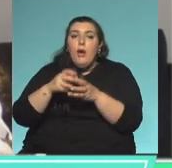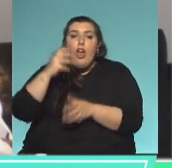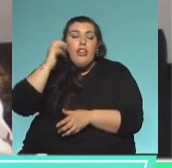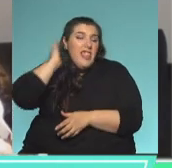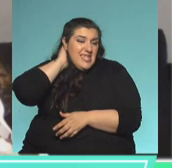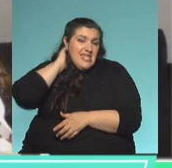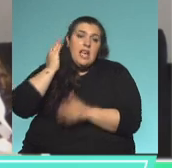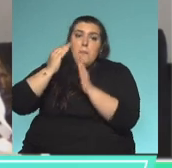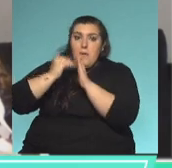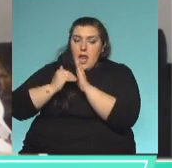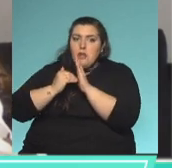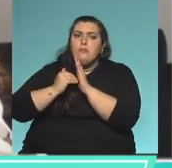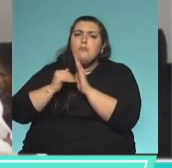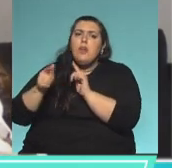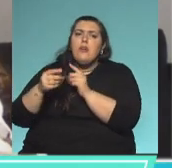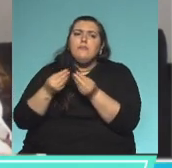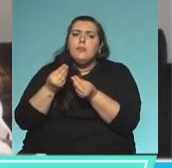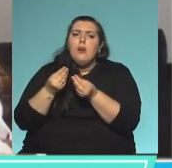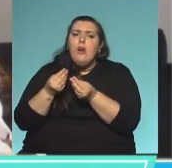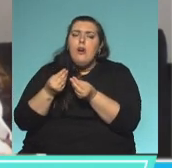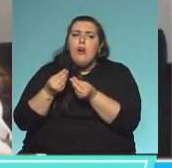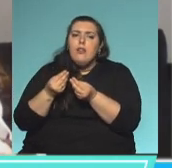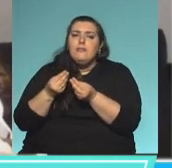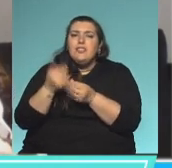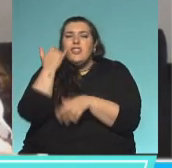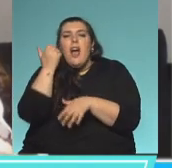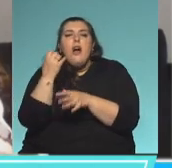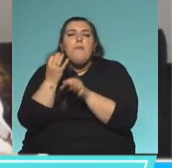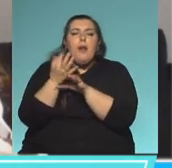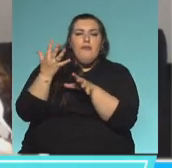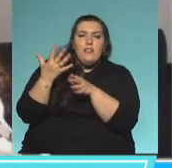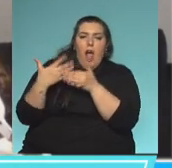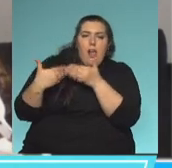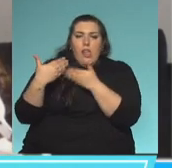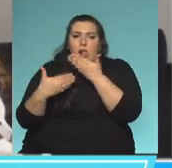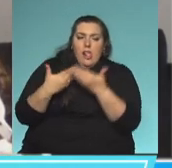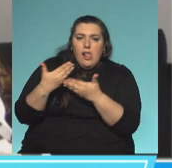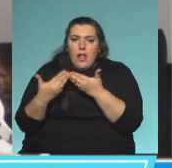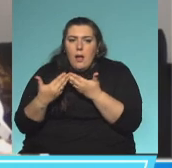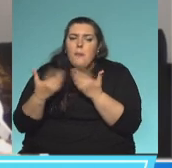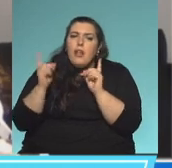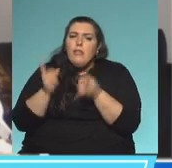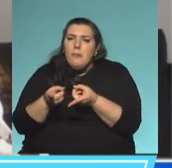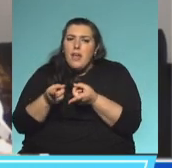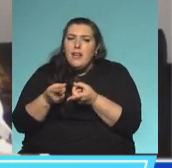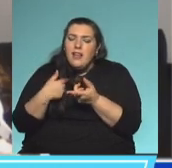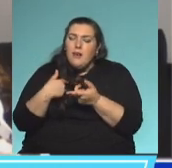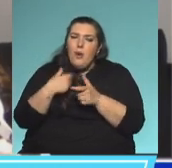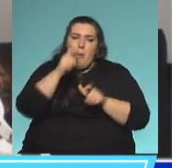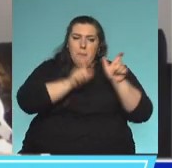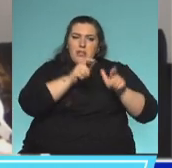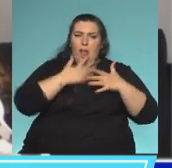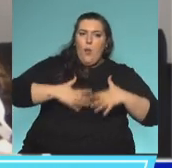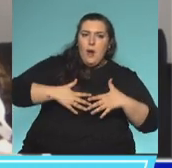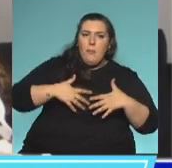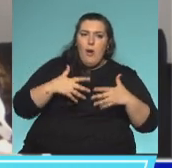acostumbrarte, ya no solamente por tus cualidades que son tan evidentes, sino acostumbrarte quizás a las diferencias físicas, jugando con chicas